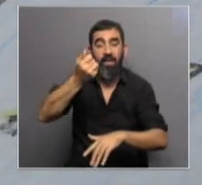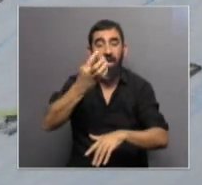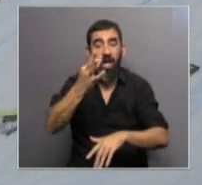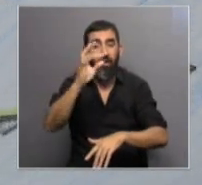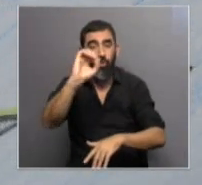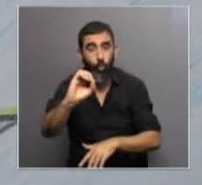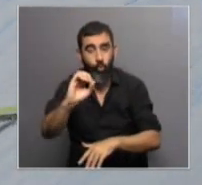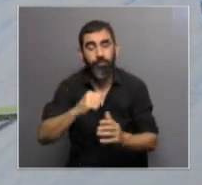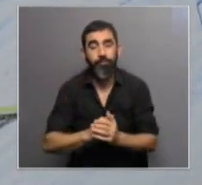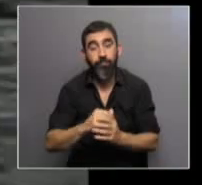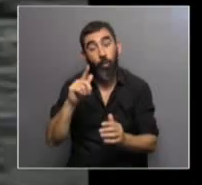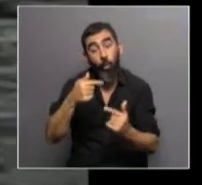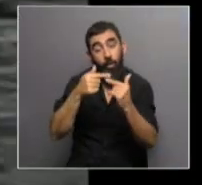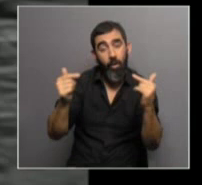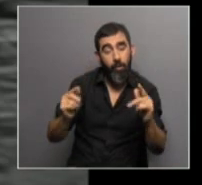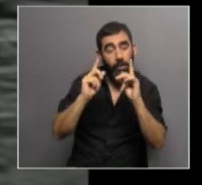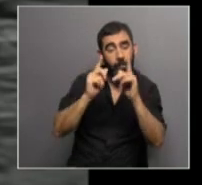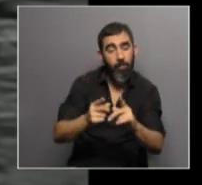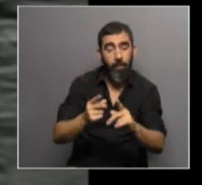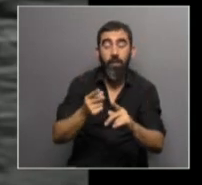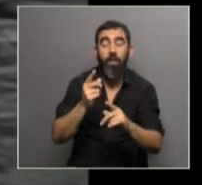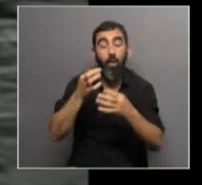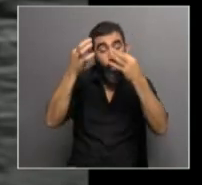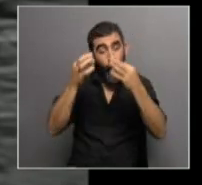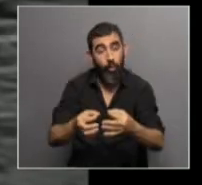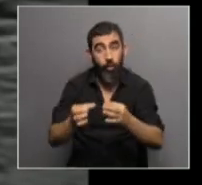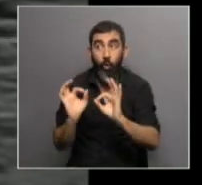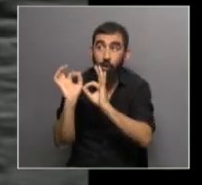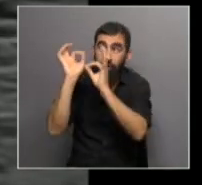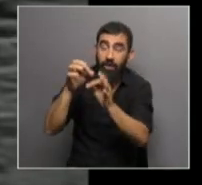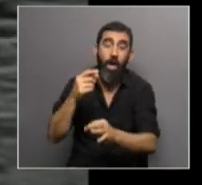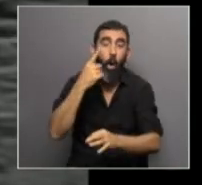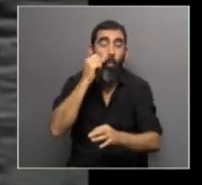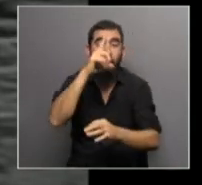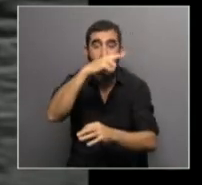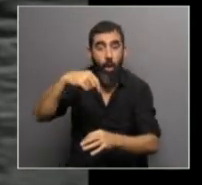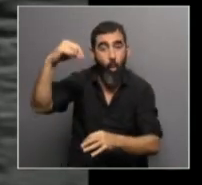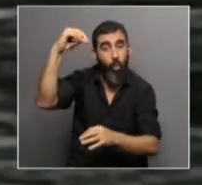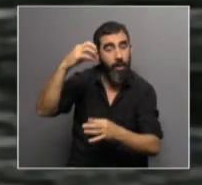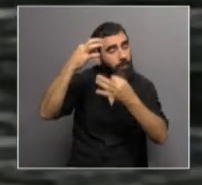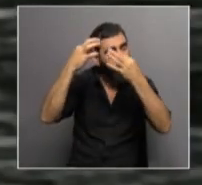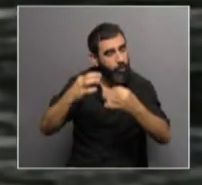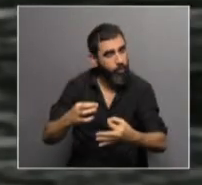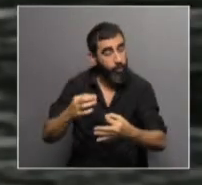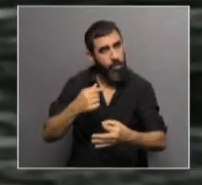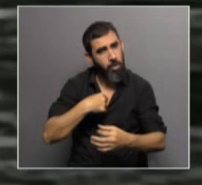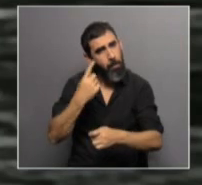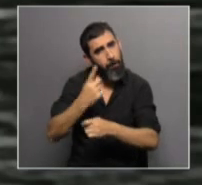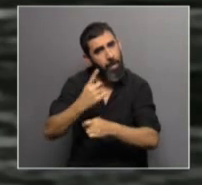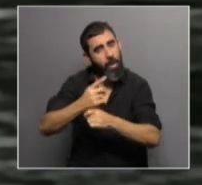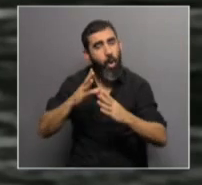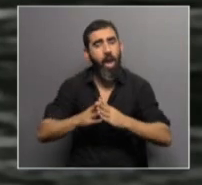y otra cosa que me ocurrió fue la llegada del hombre a la luna que fue también cuando cuando primero